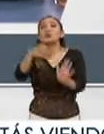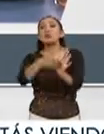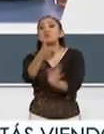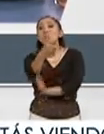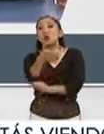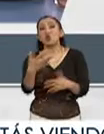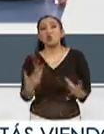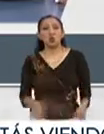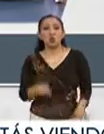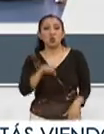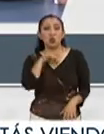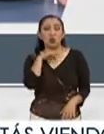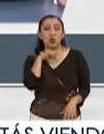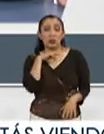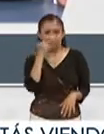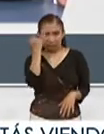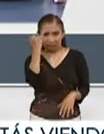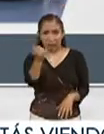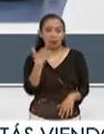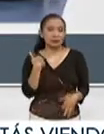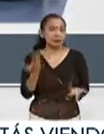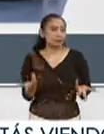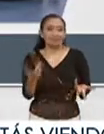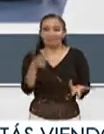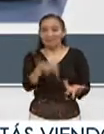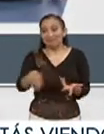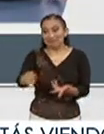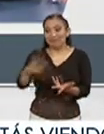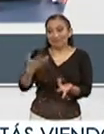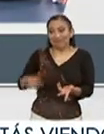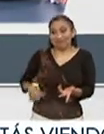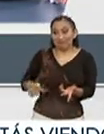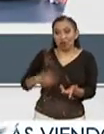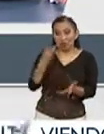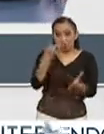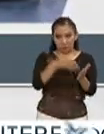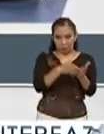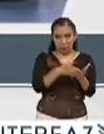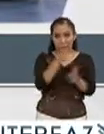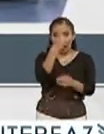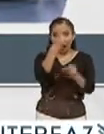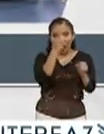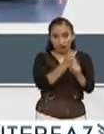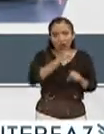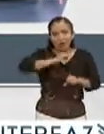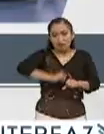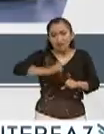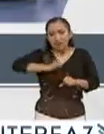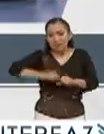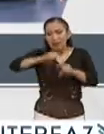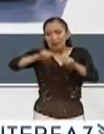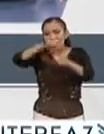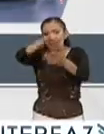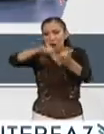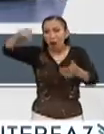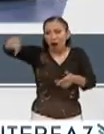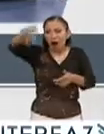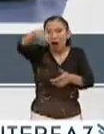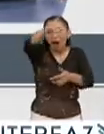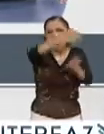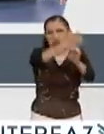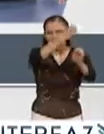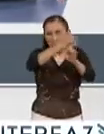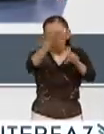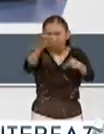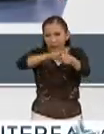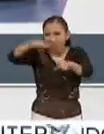400,000 pesos. Entonces es bastante, o sea, si hablamos de 2,000 al año en varios estados y en